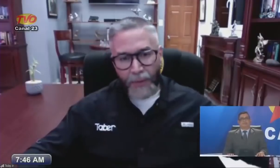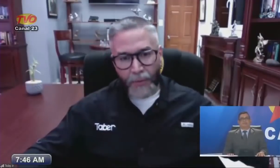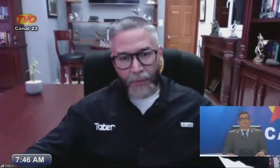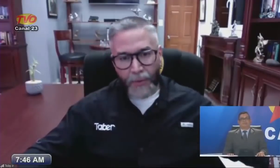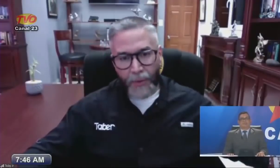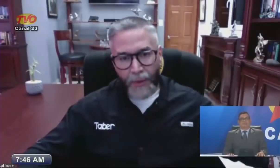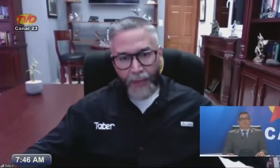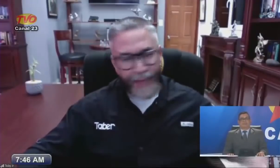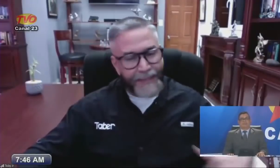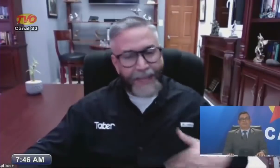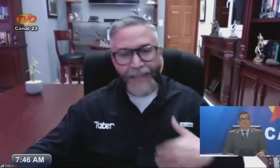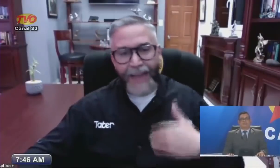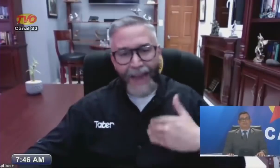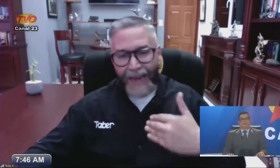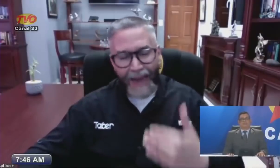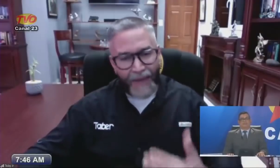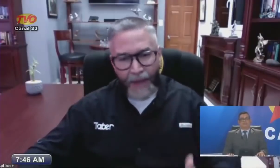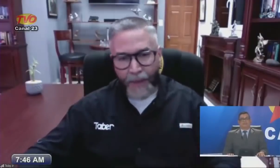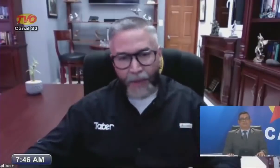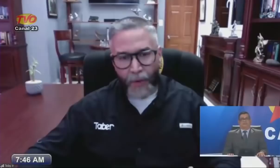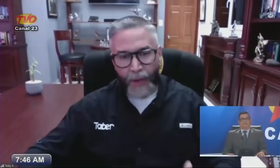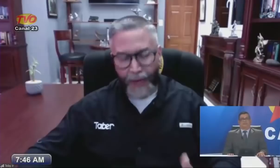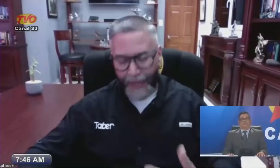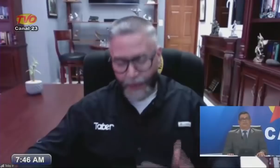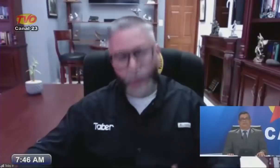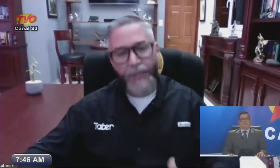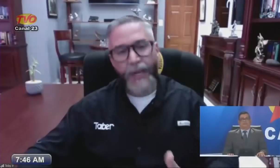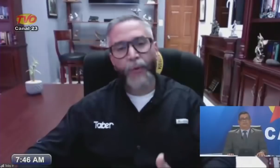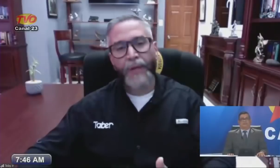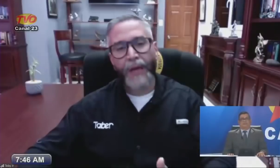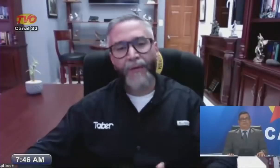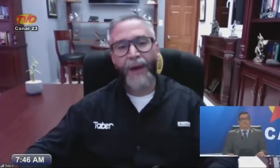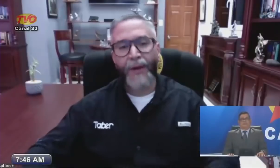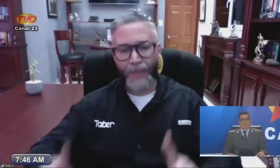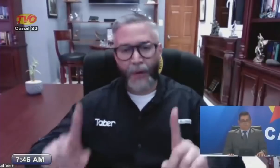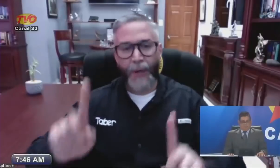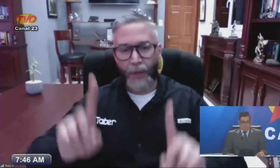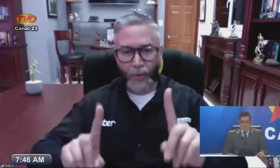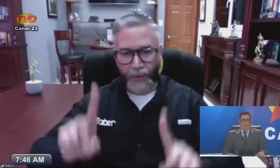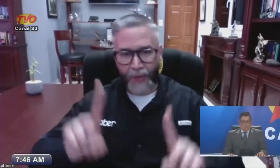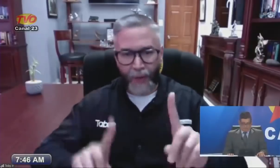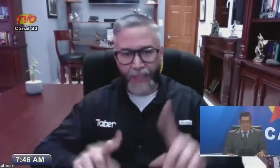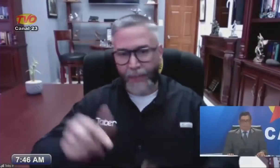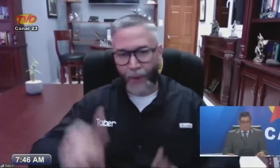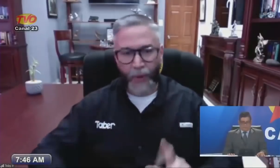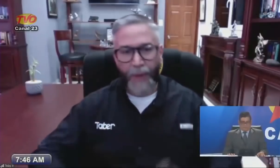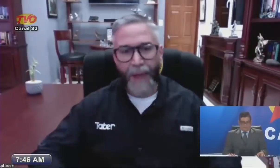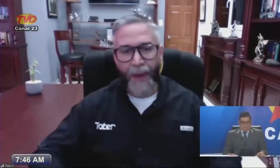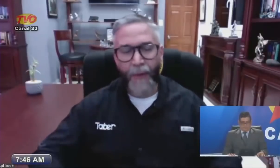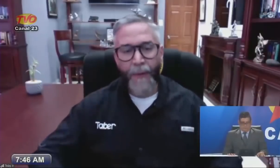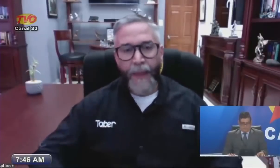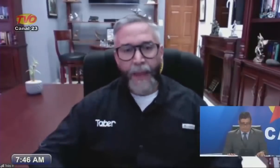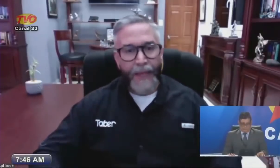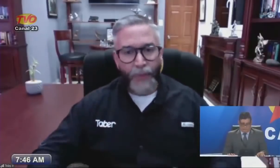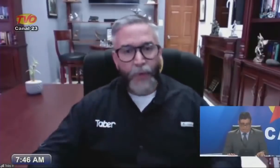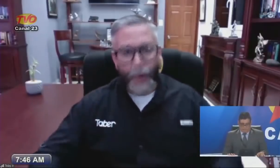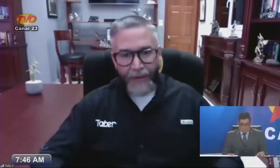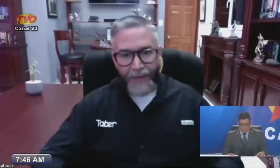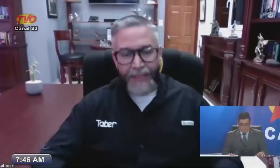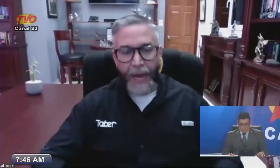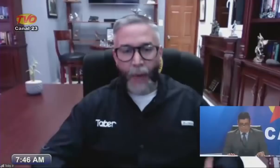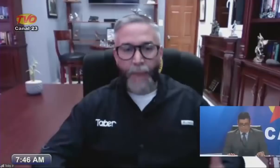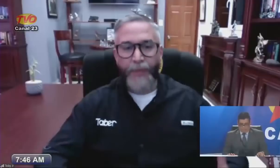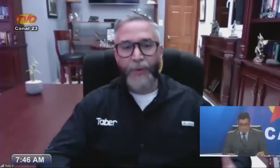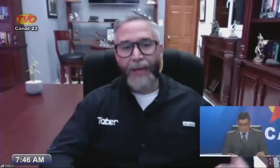aparte esa es la clave del perdón jesús en la cruz del calvario se recuerda a los dos ladrones el bueno y el malo jesús